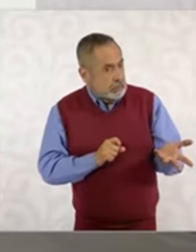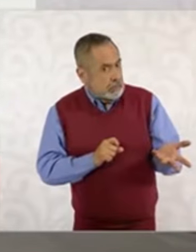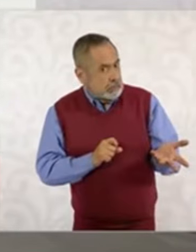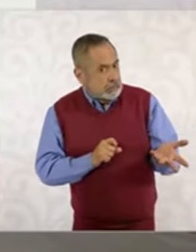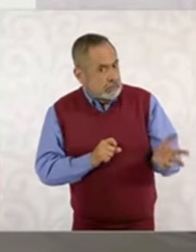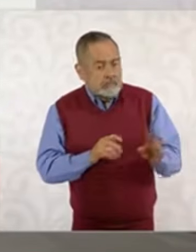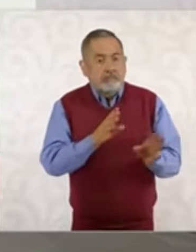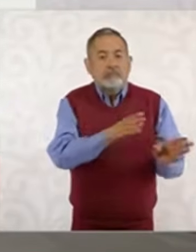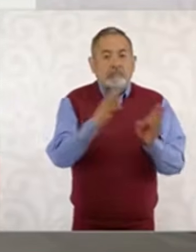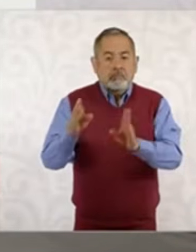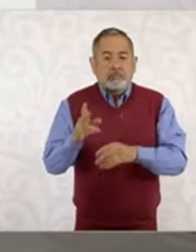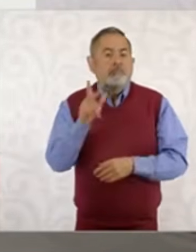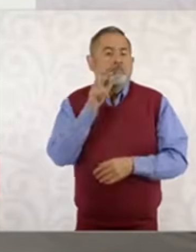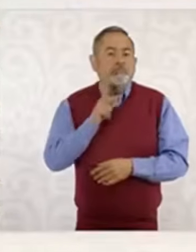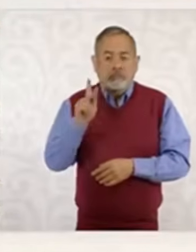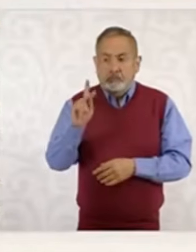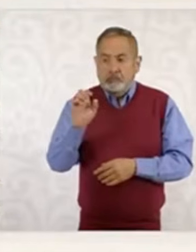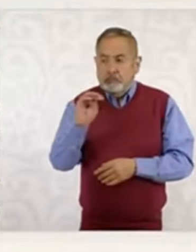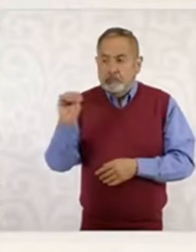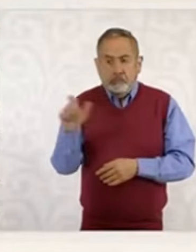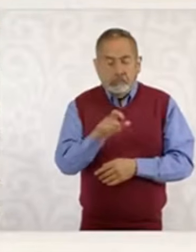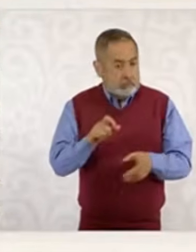Este es Pemex.